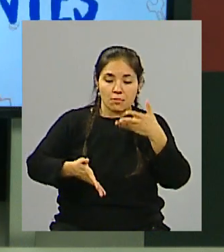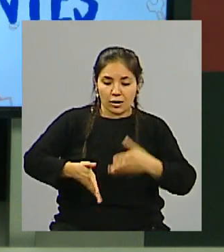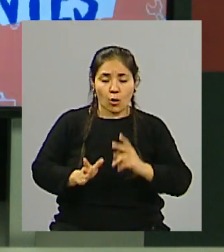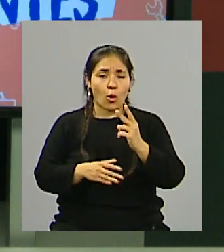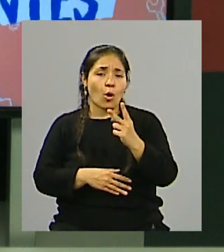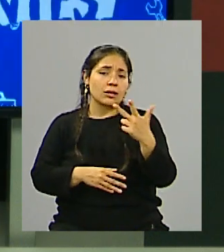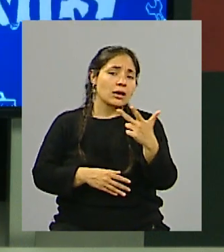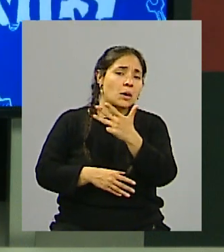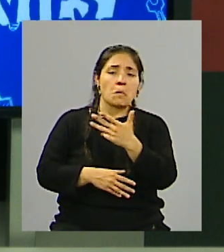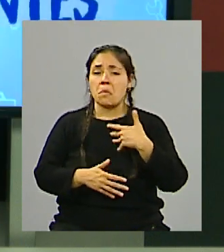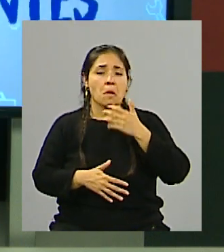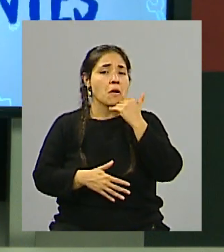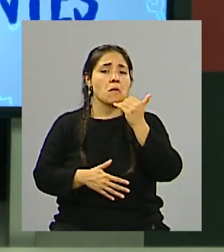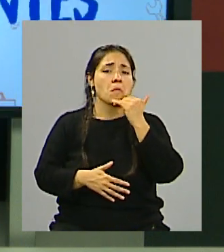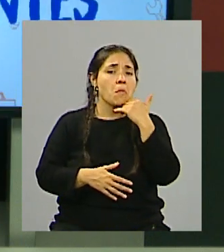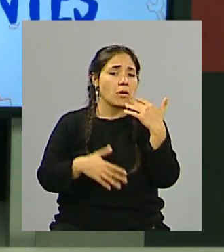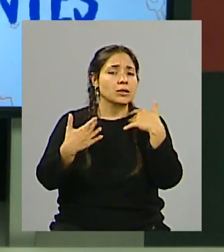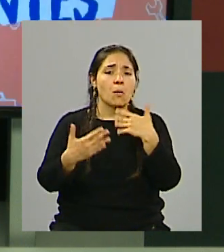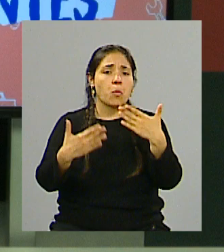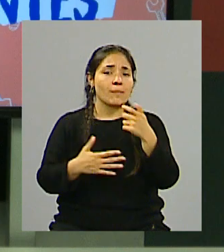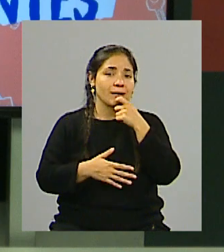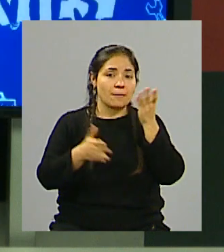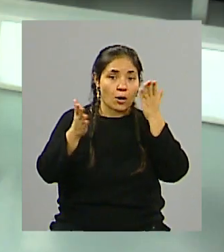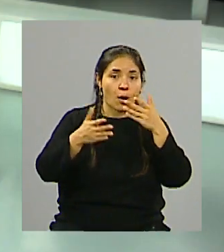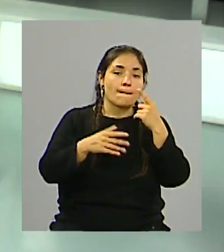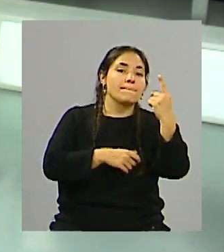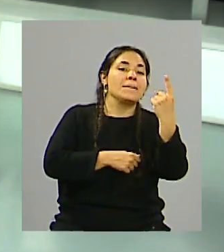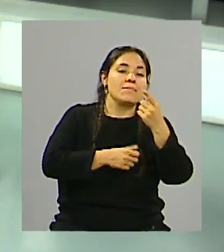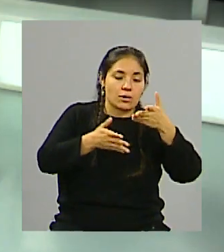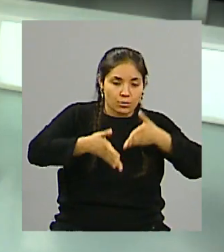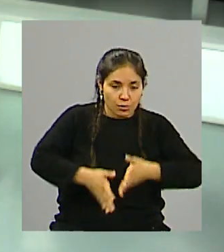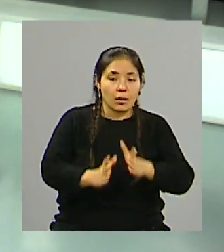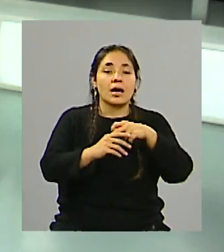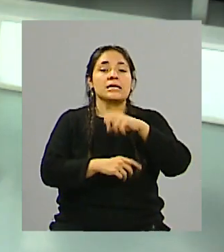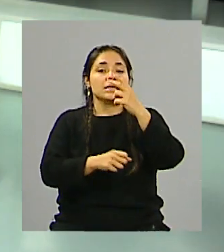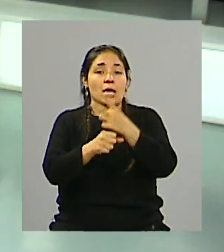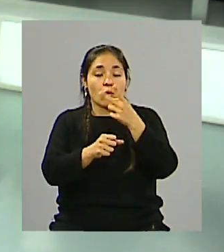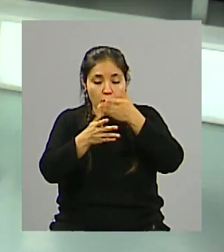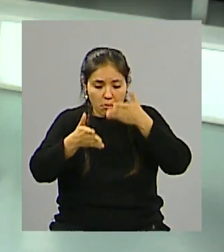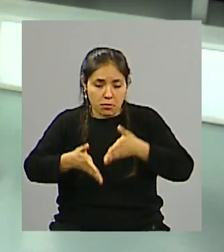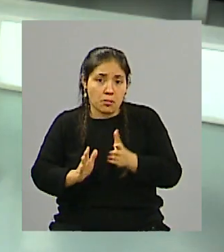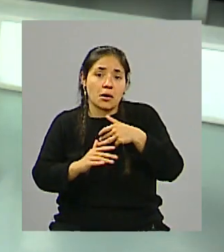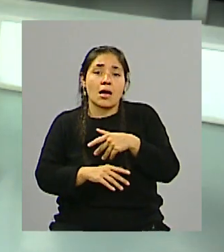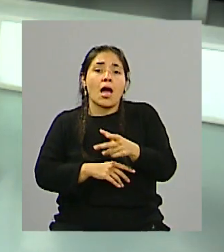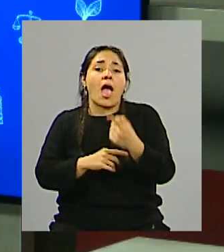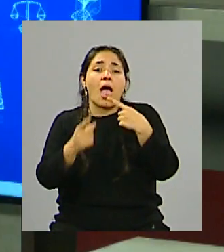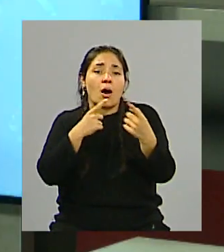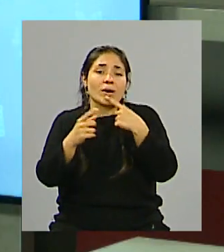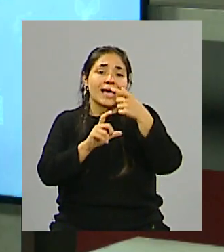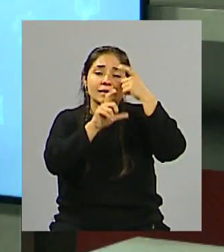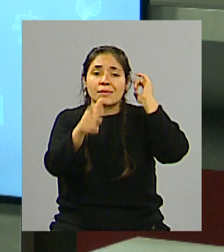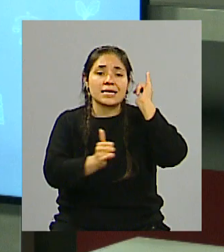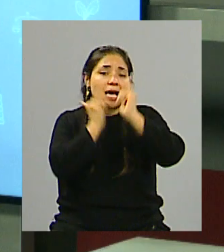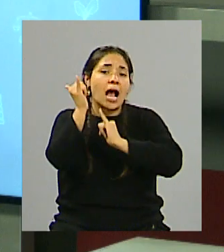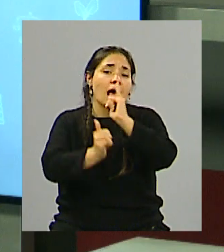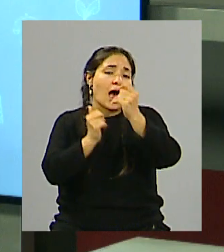que haya tenido, no solamente para un nacimiento por persona, sino que para conocer las distintas experiencias. Ustedes más, bueno, a partir